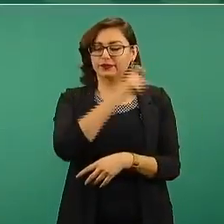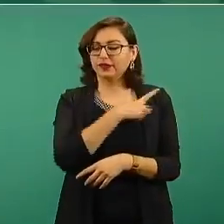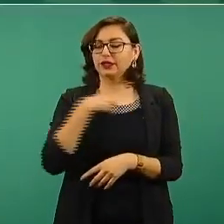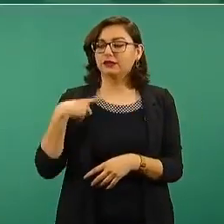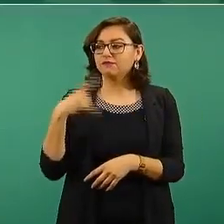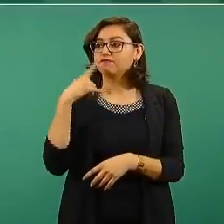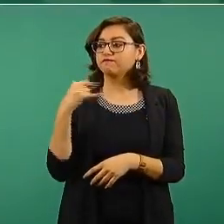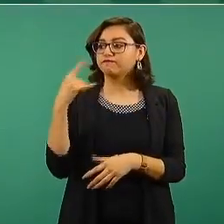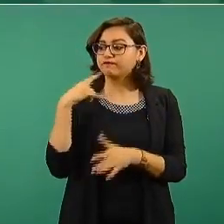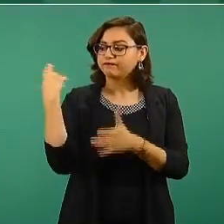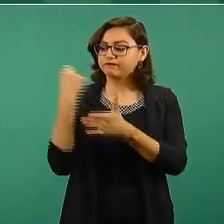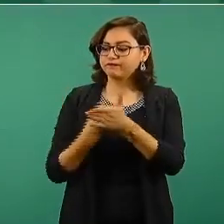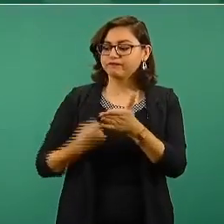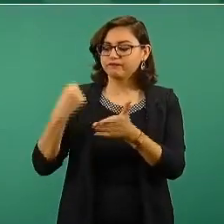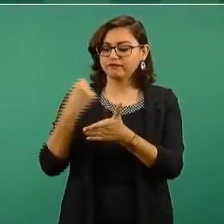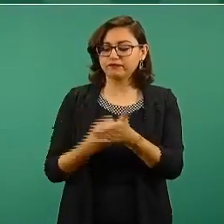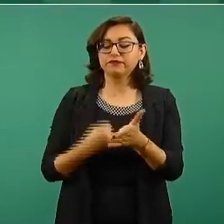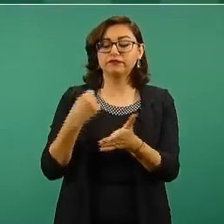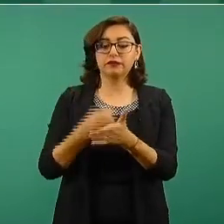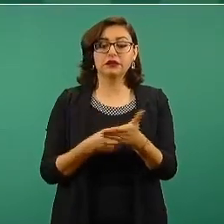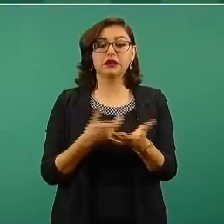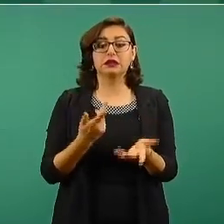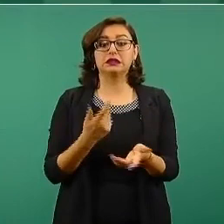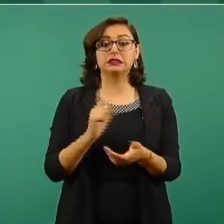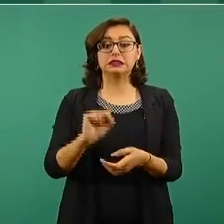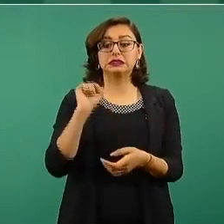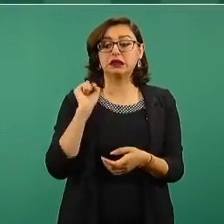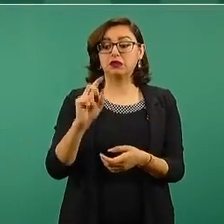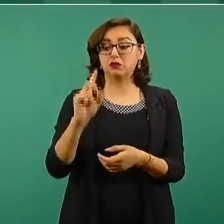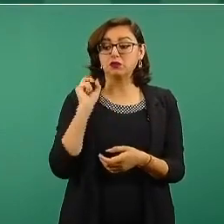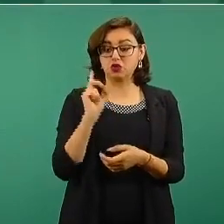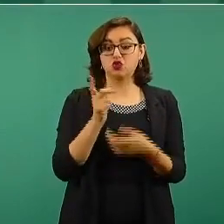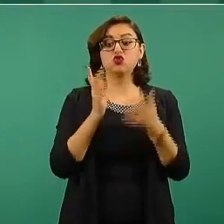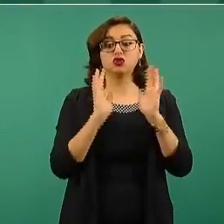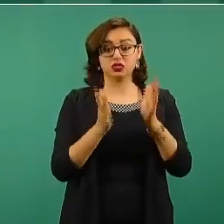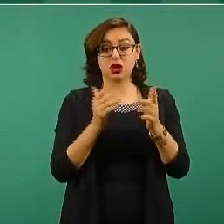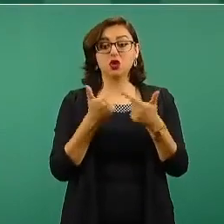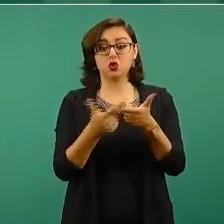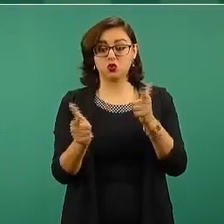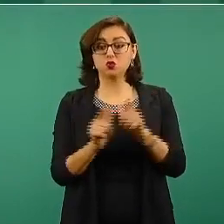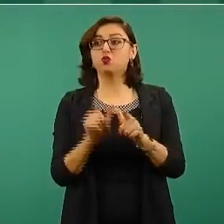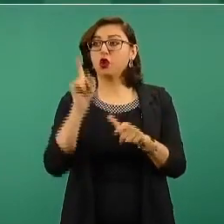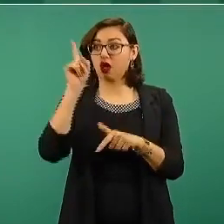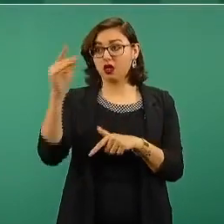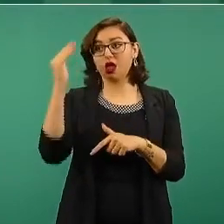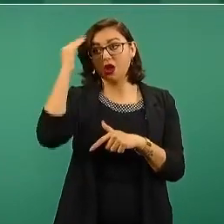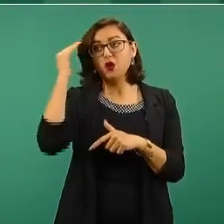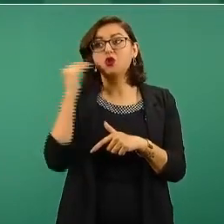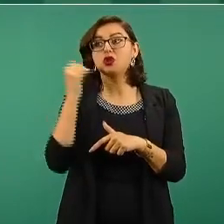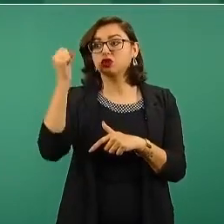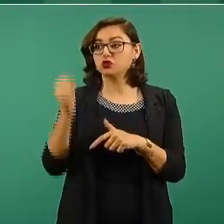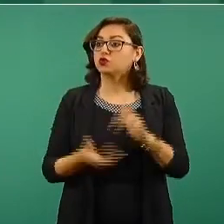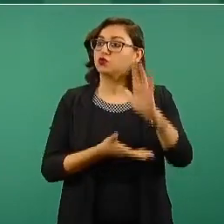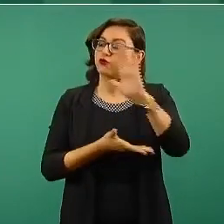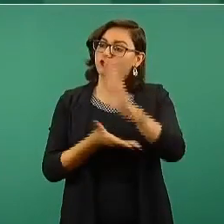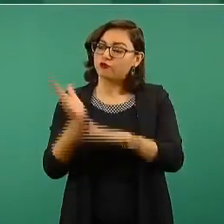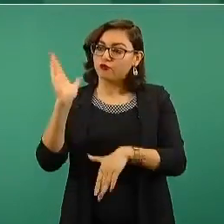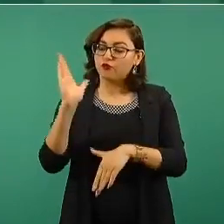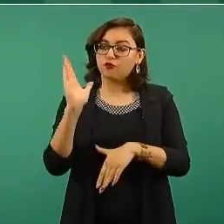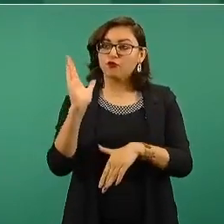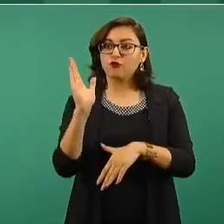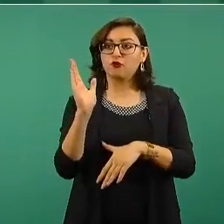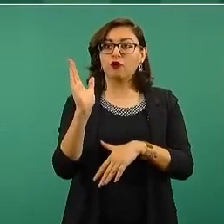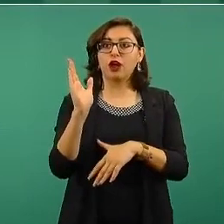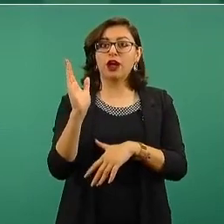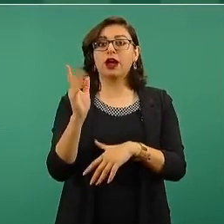pasada, están en Corea ajustando, conociendo los laboratorios en Corea,